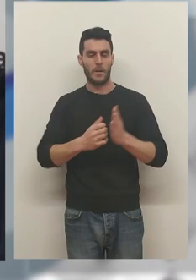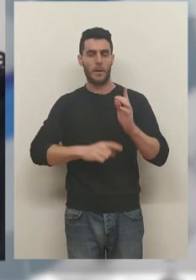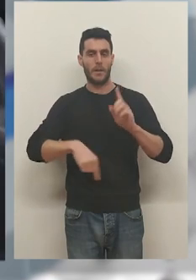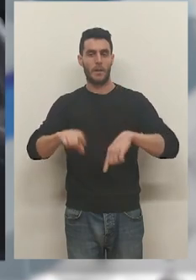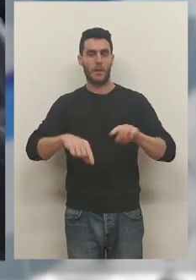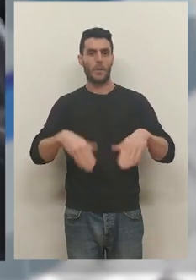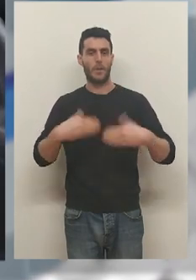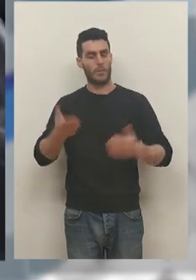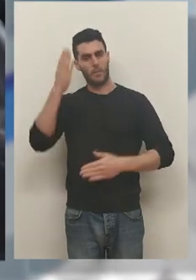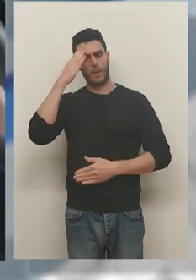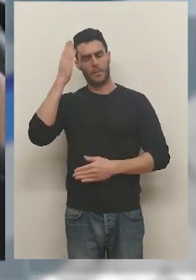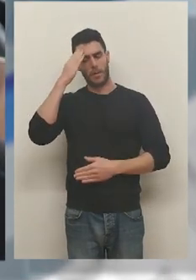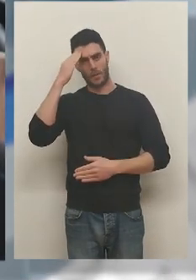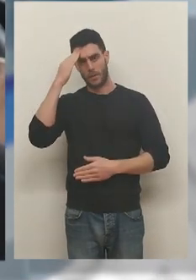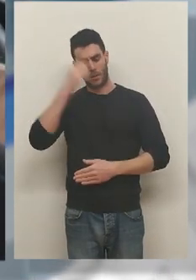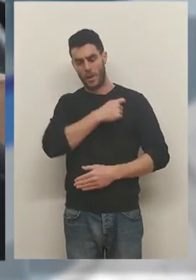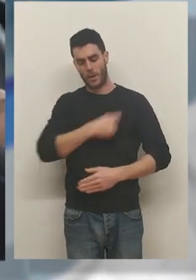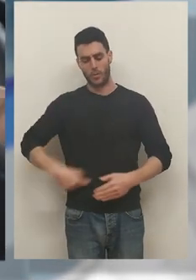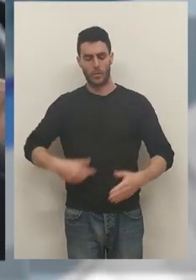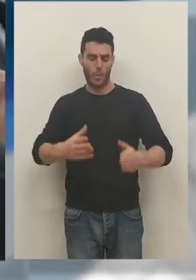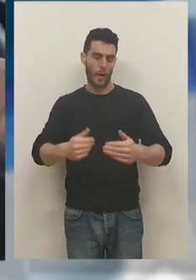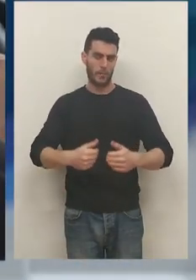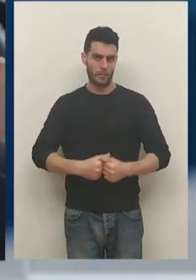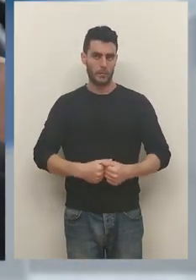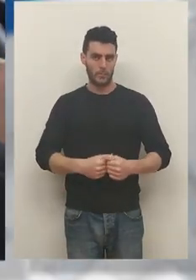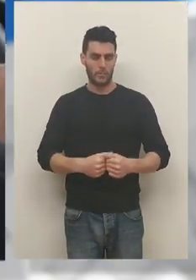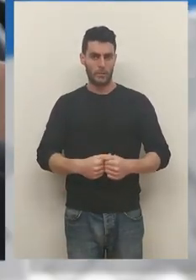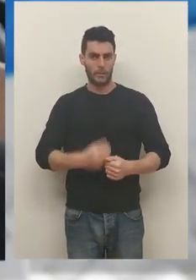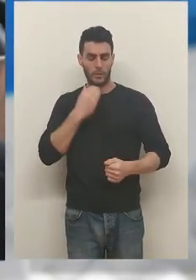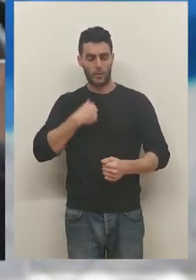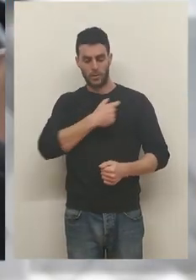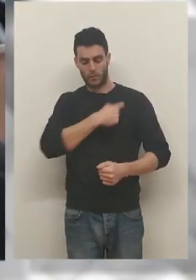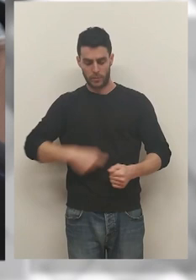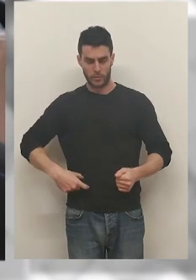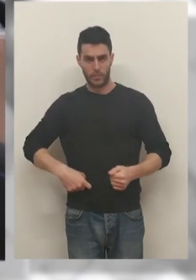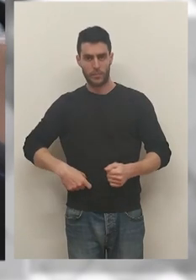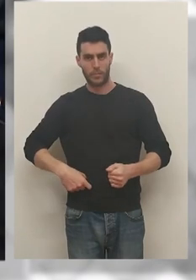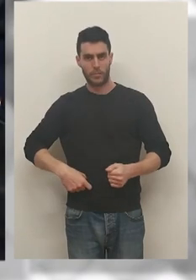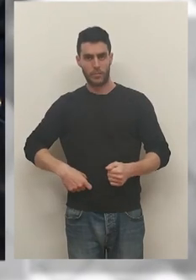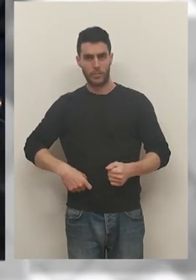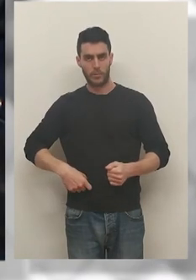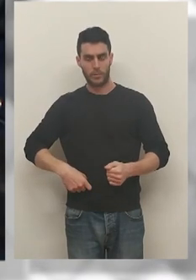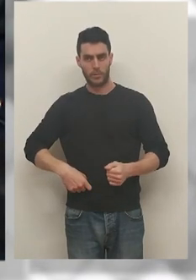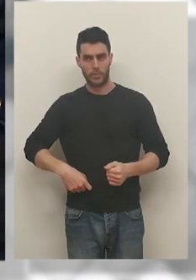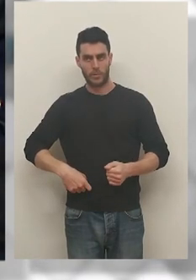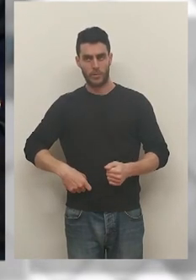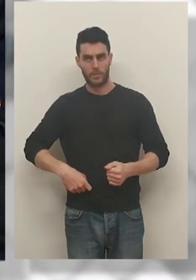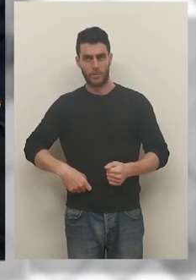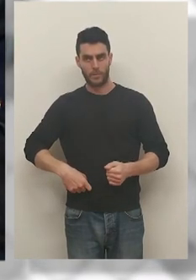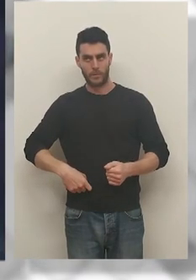tráfico fue principalmente no llevar el cinturón de seguridad de cinturón de seguridad que fue